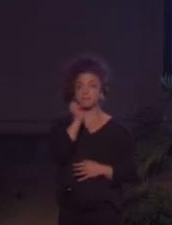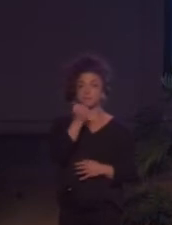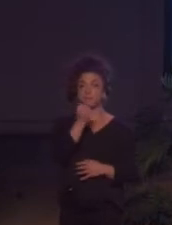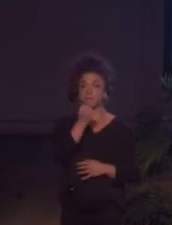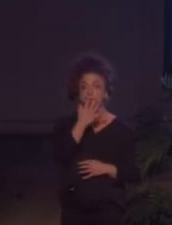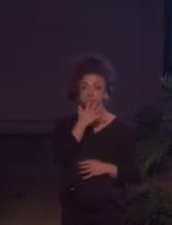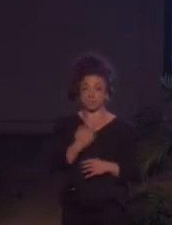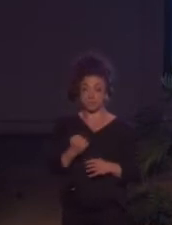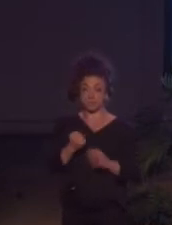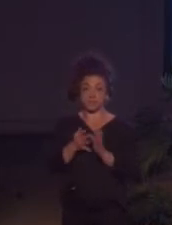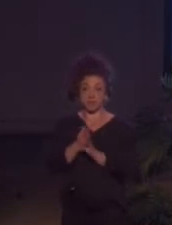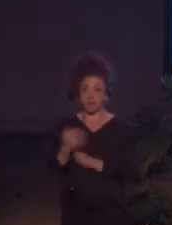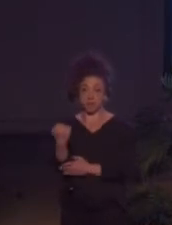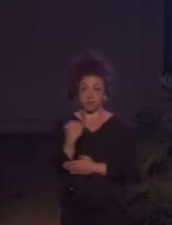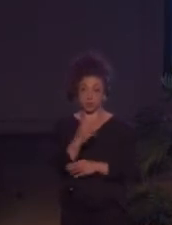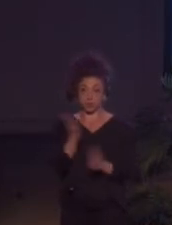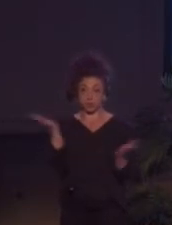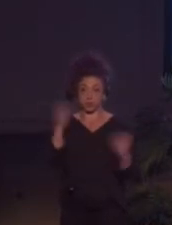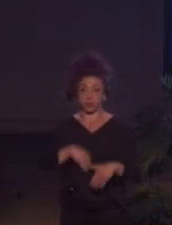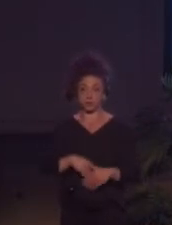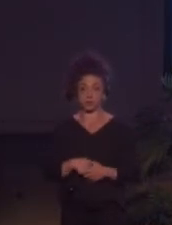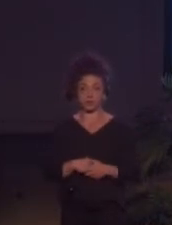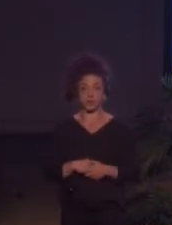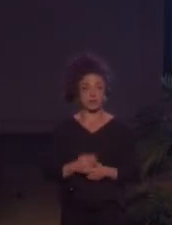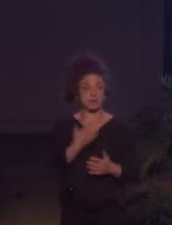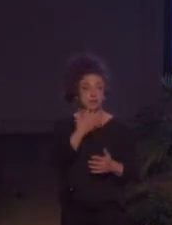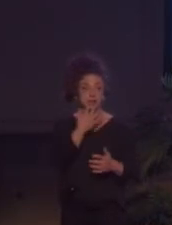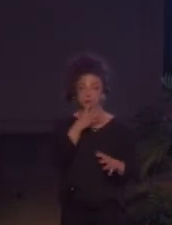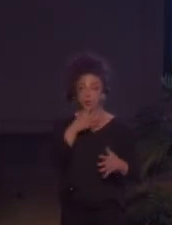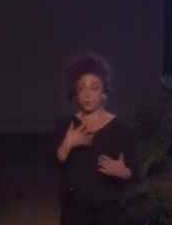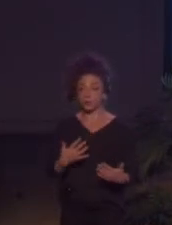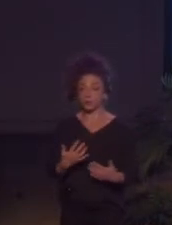un no apoyo, ¿no? Tú pones